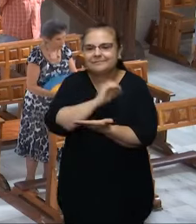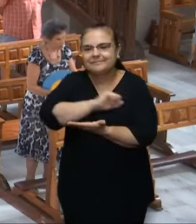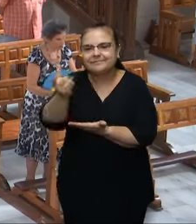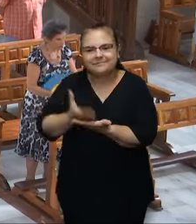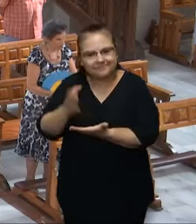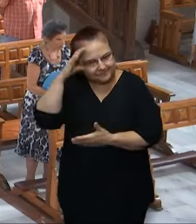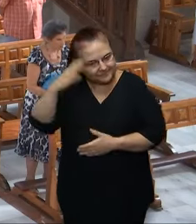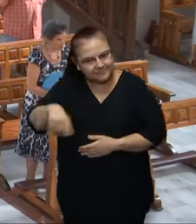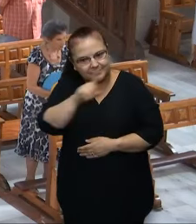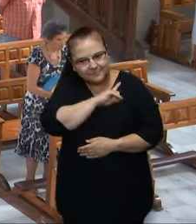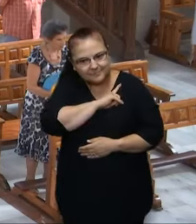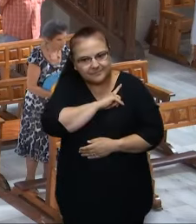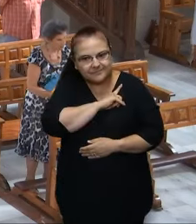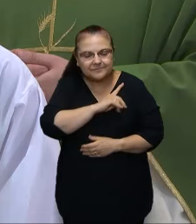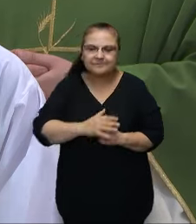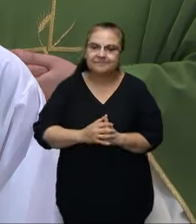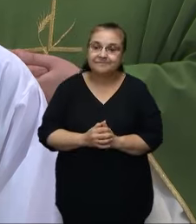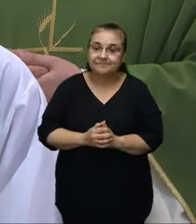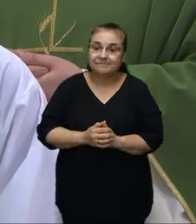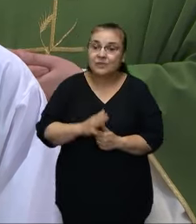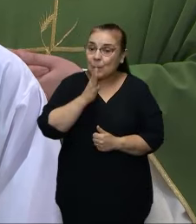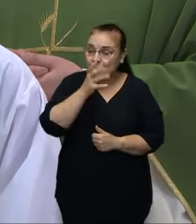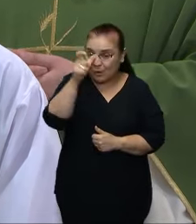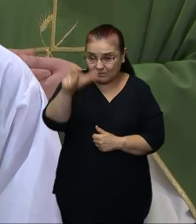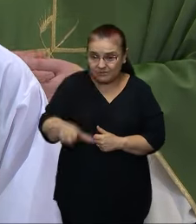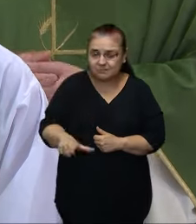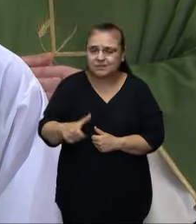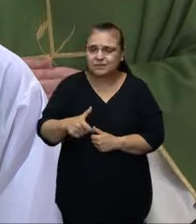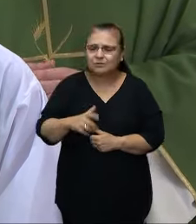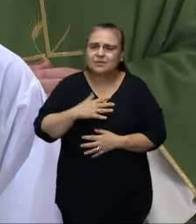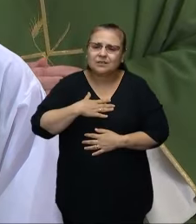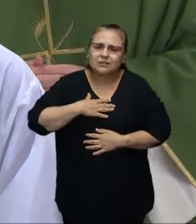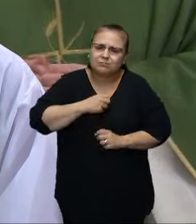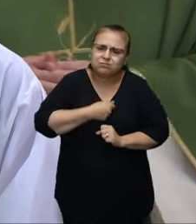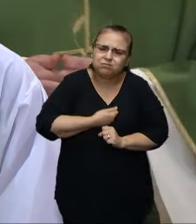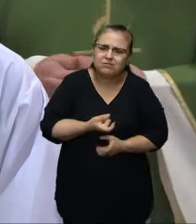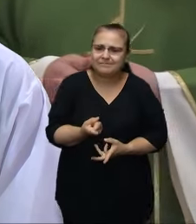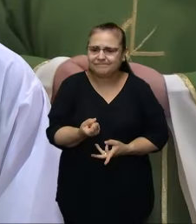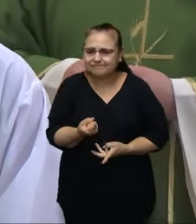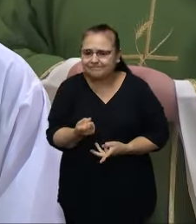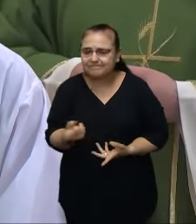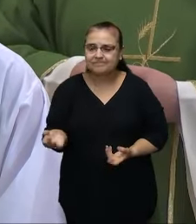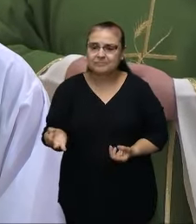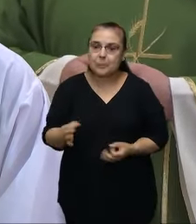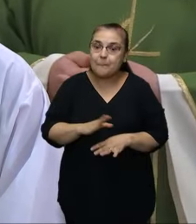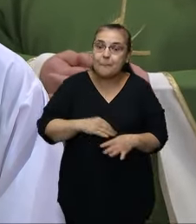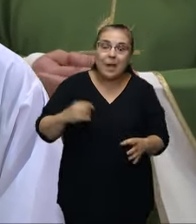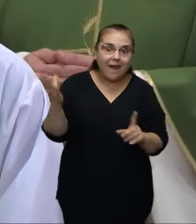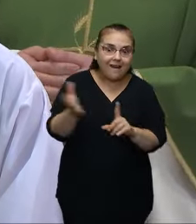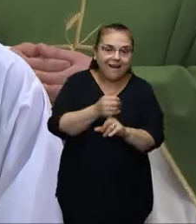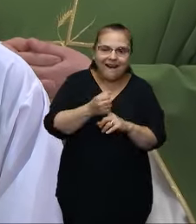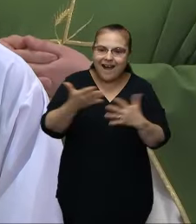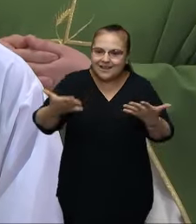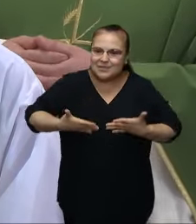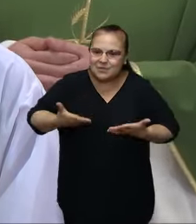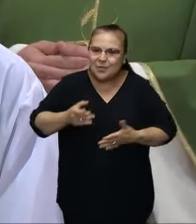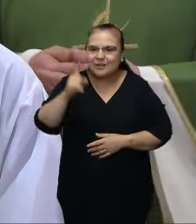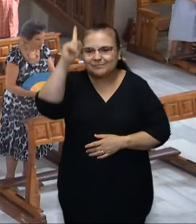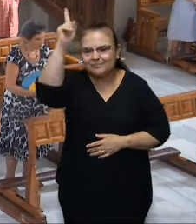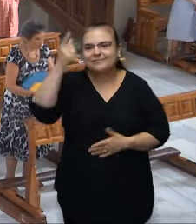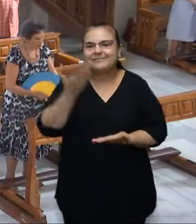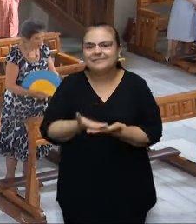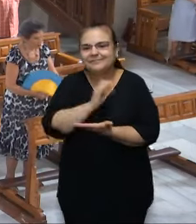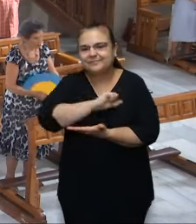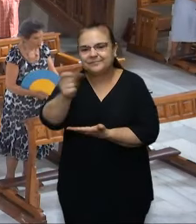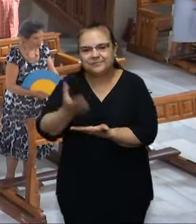te rogamos os por los que viven angustiados por distintas necesidades para que encuentren ayuda en Dios emos al